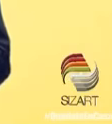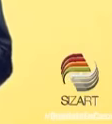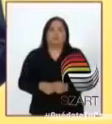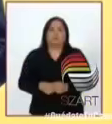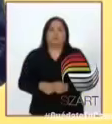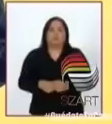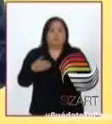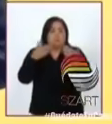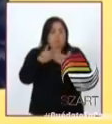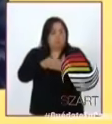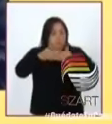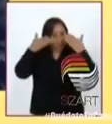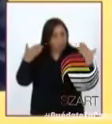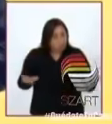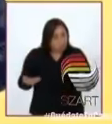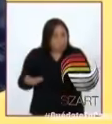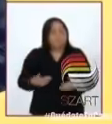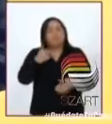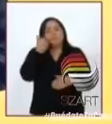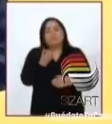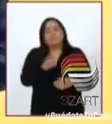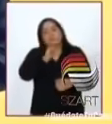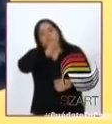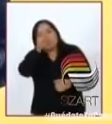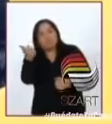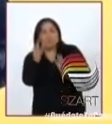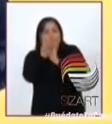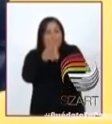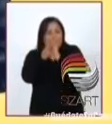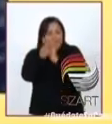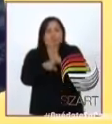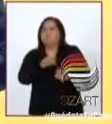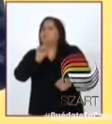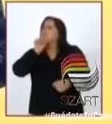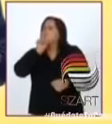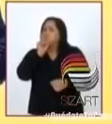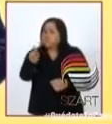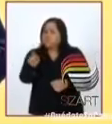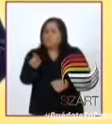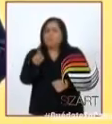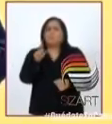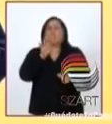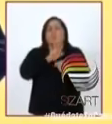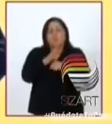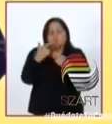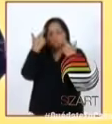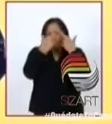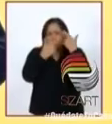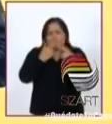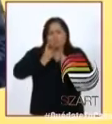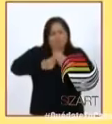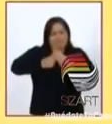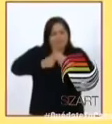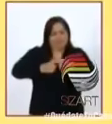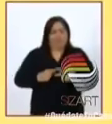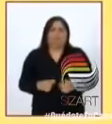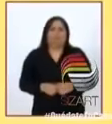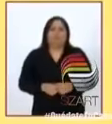Ahora, les compartimos el siguiente video, mismo que se centra en el análisis de las fracciones.